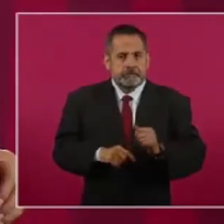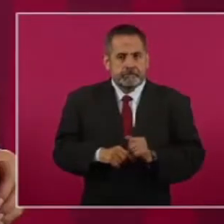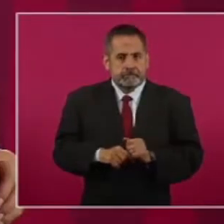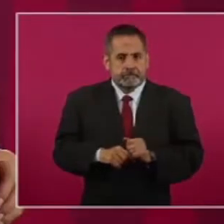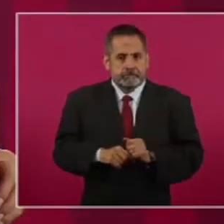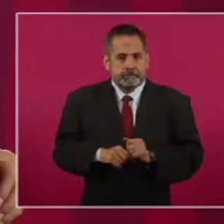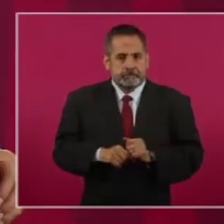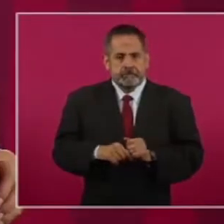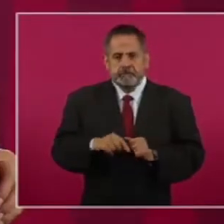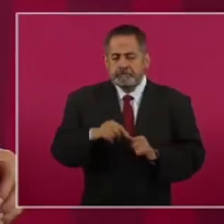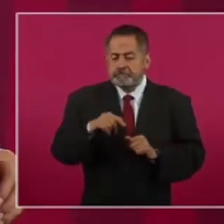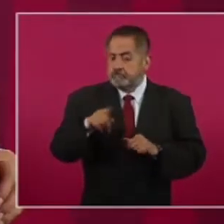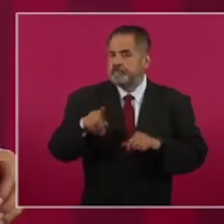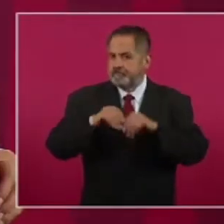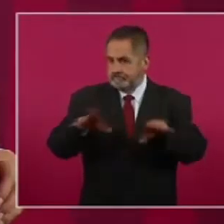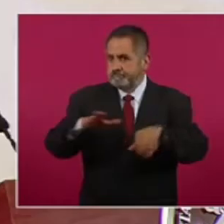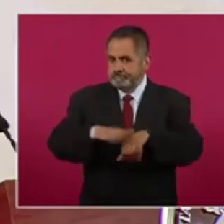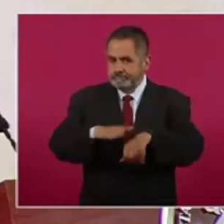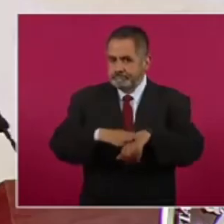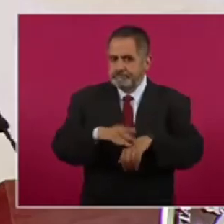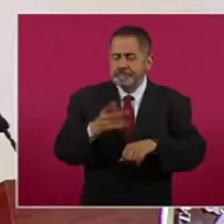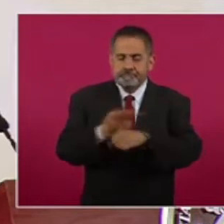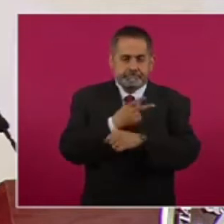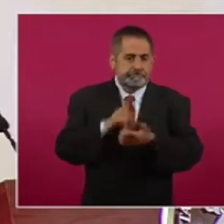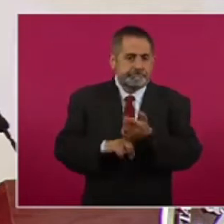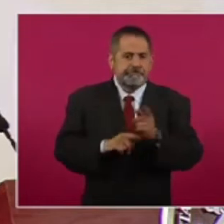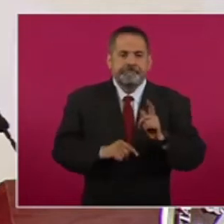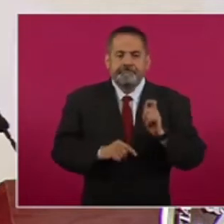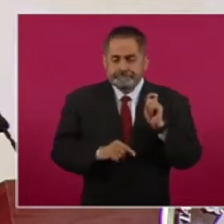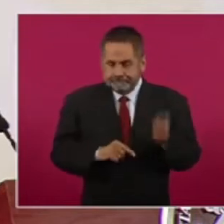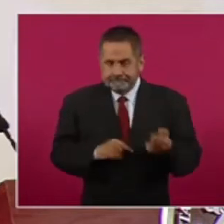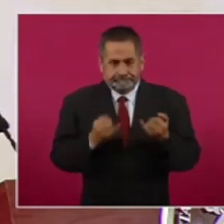darlo a conocer, porque